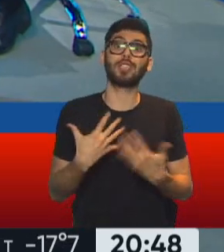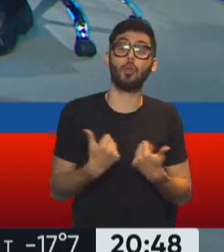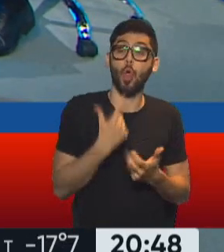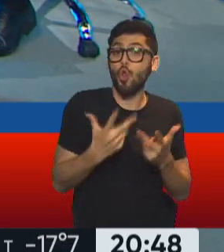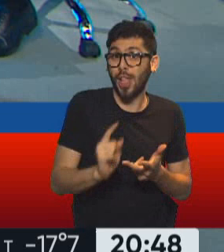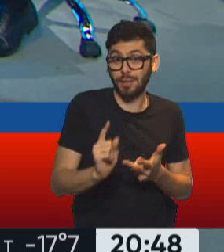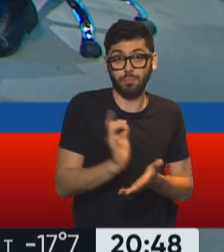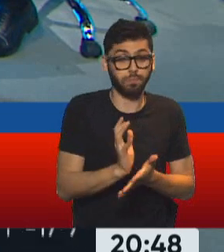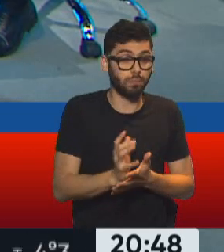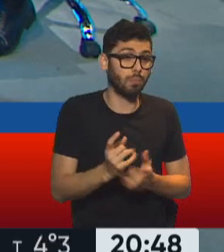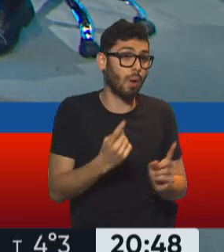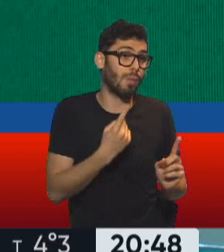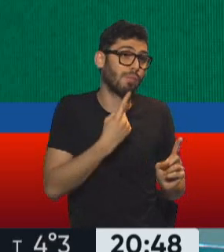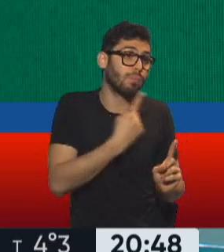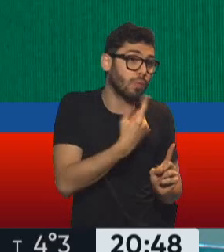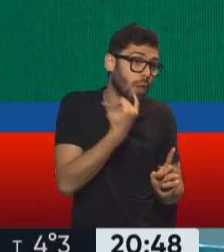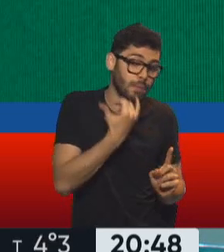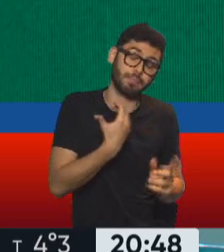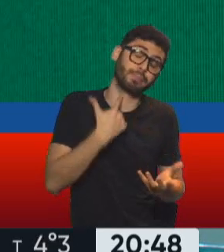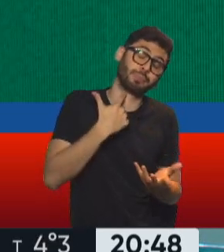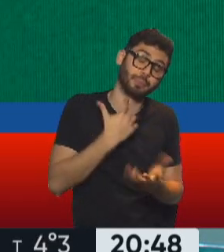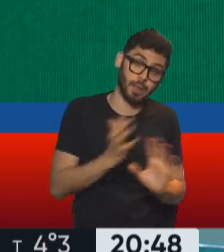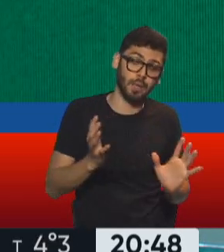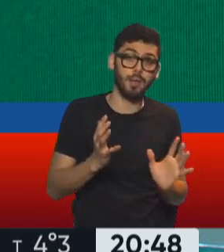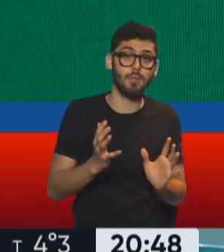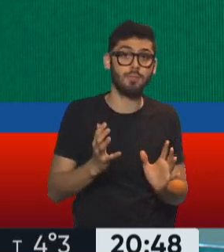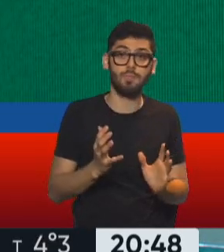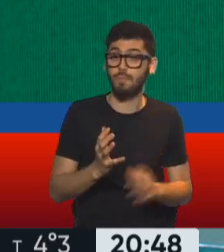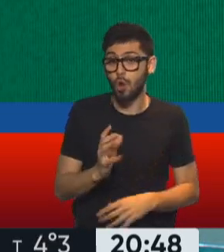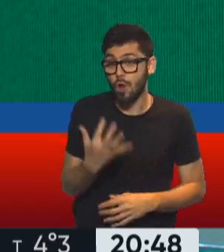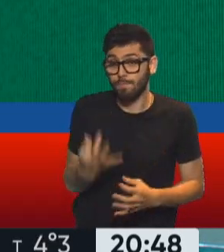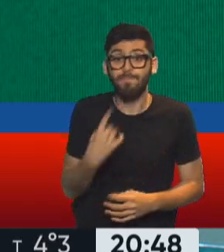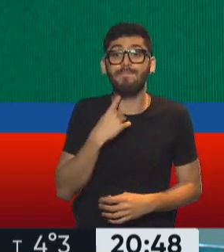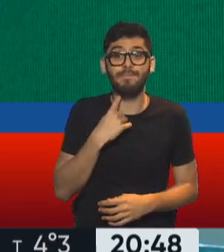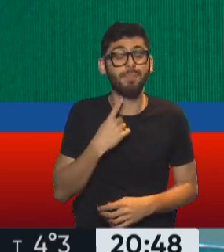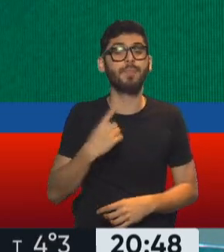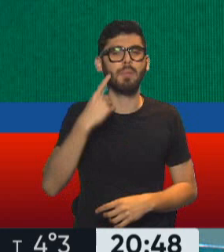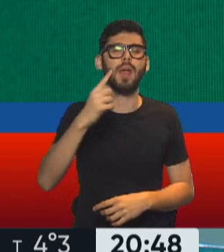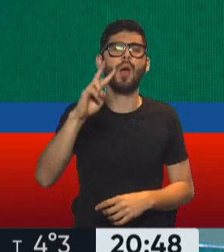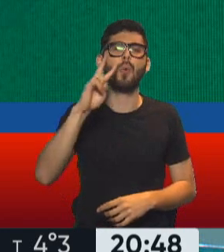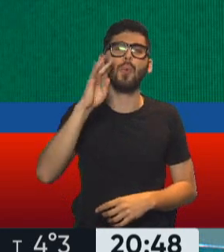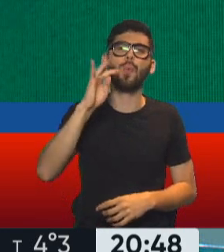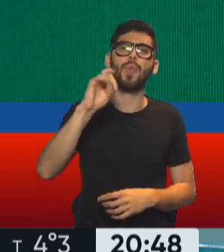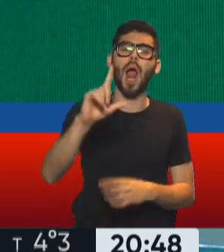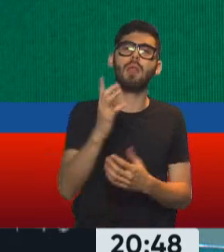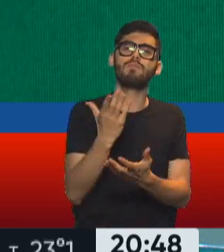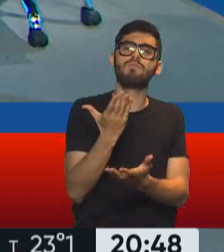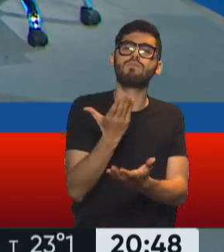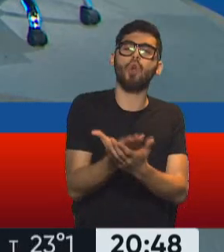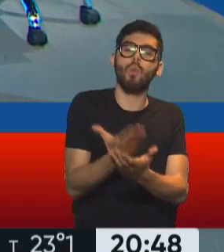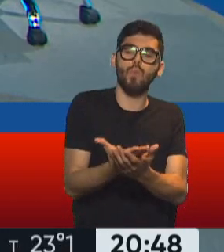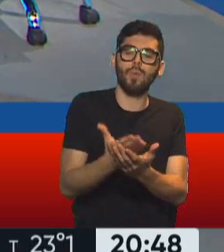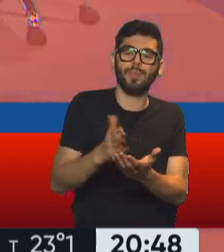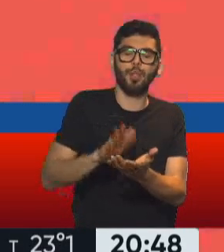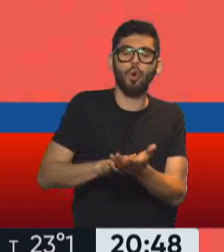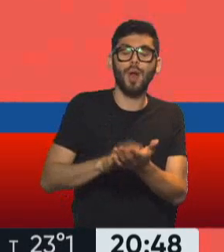no resiste una repregunta, no hay de todas maneras. No la repreguntas. resiste. Vamos a repasar las propuestas de María Eugenia Vidal sobre lo que